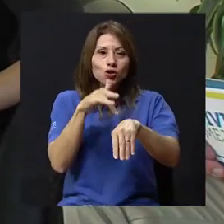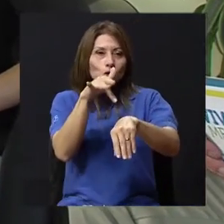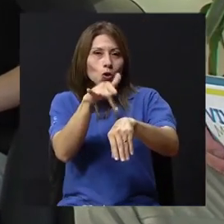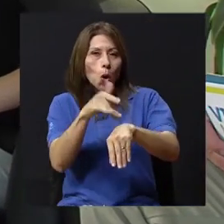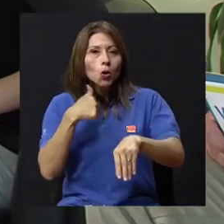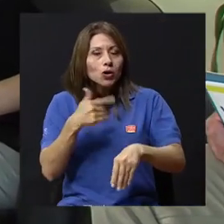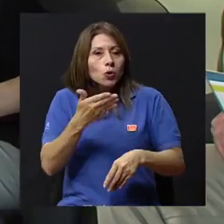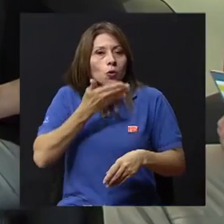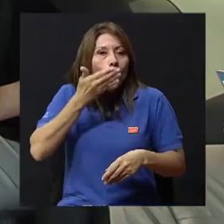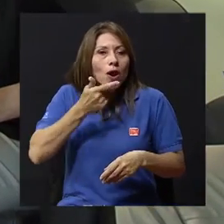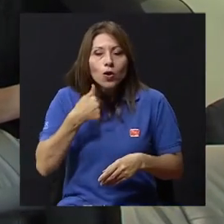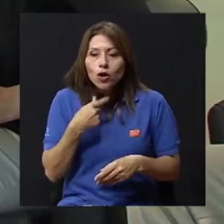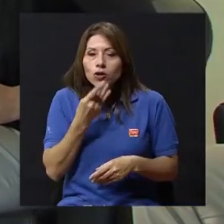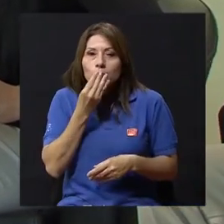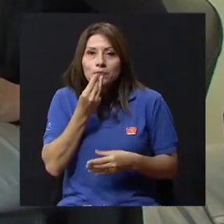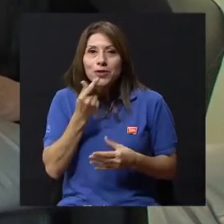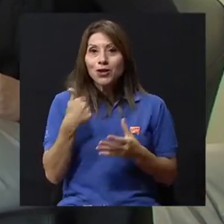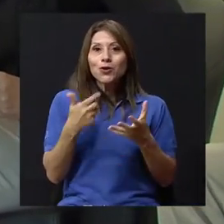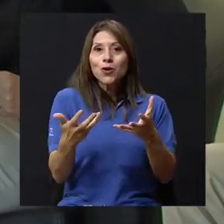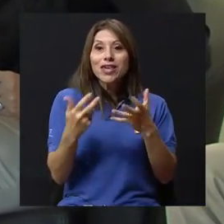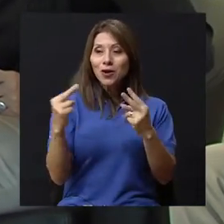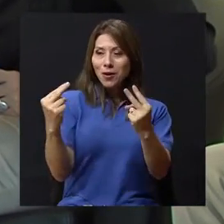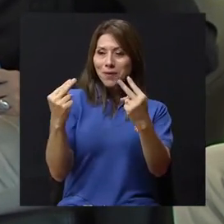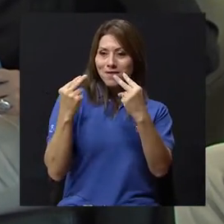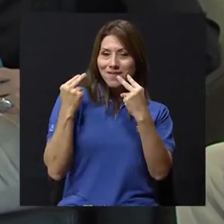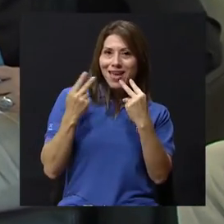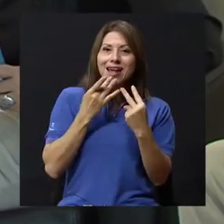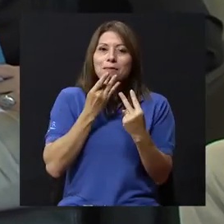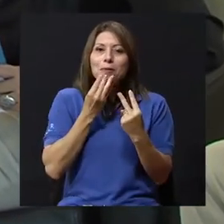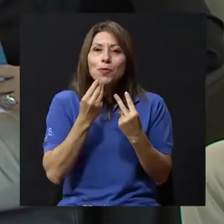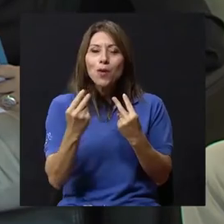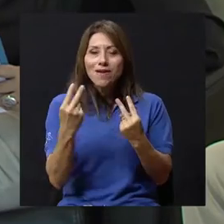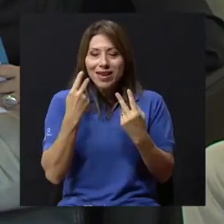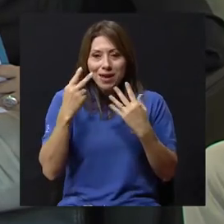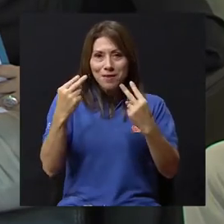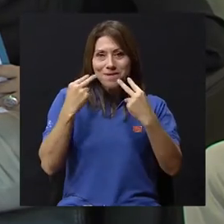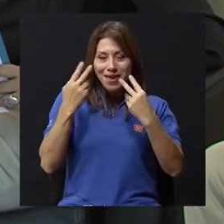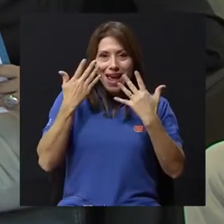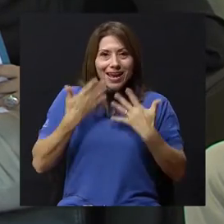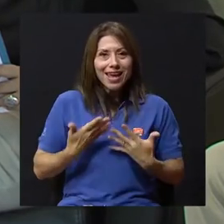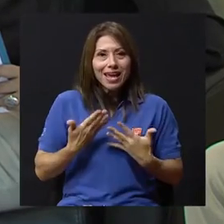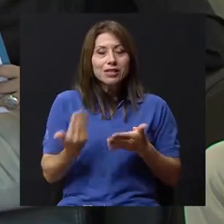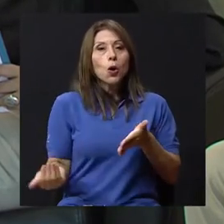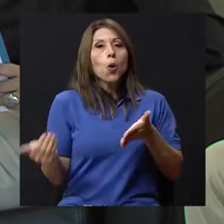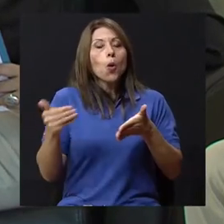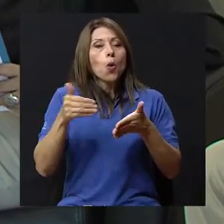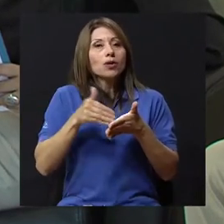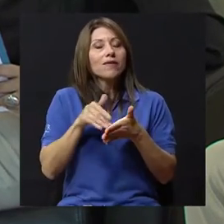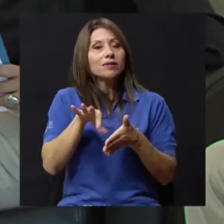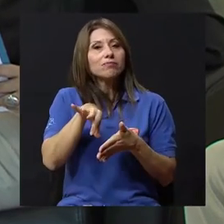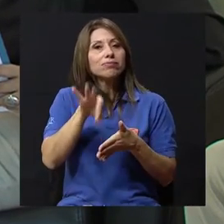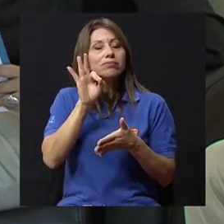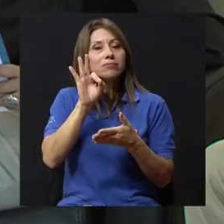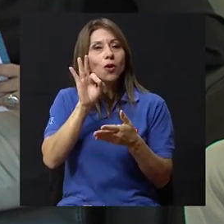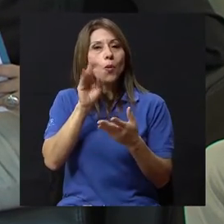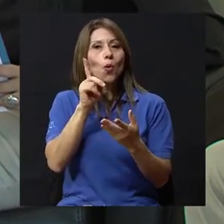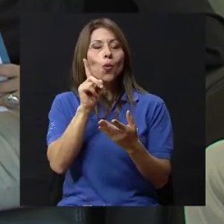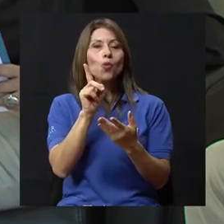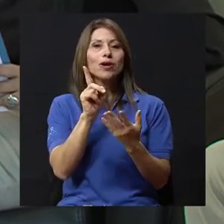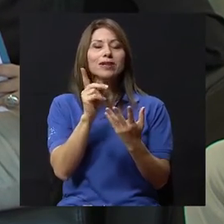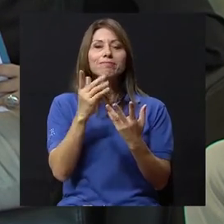saboreo. Voy a querer que me miren, que me toquen, que me huelan, que me vean, que me prueben. O sea, es reencontrar un erotismo